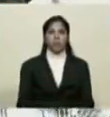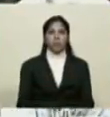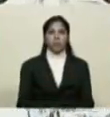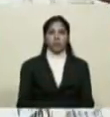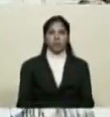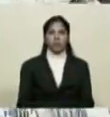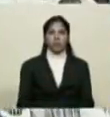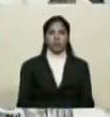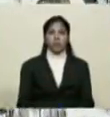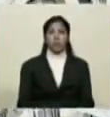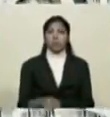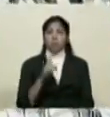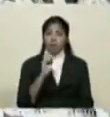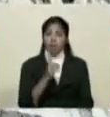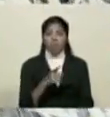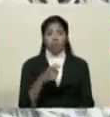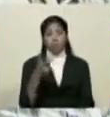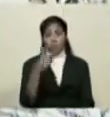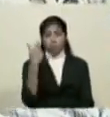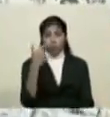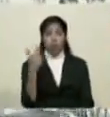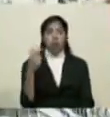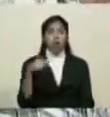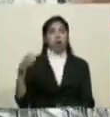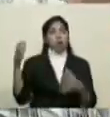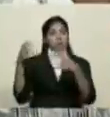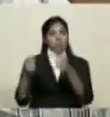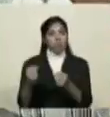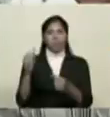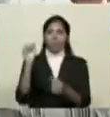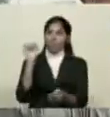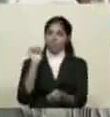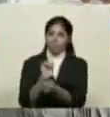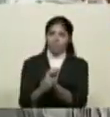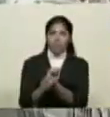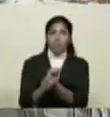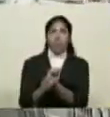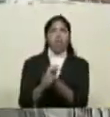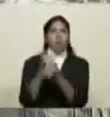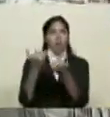Está a la orden de la justicia, privado de libertad, y